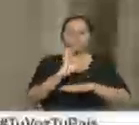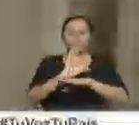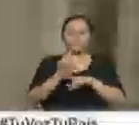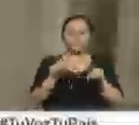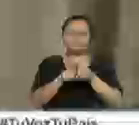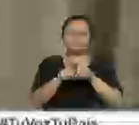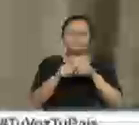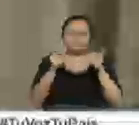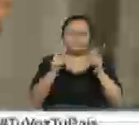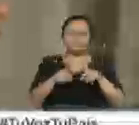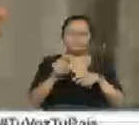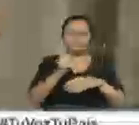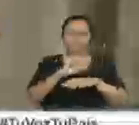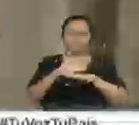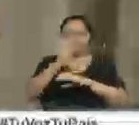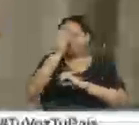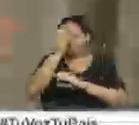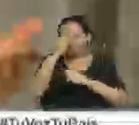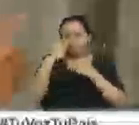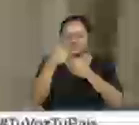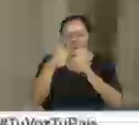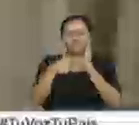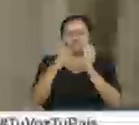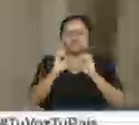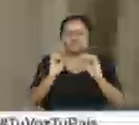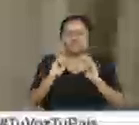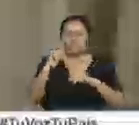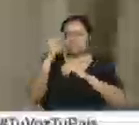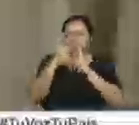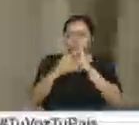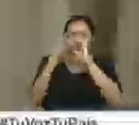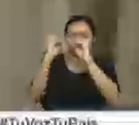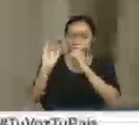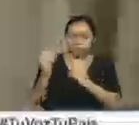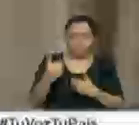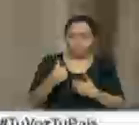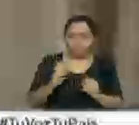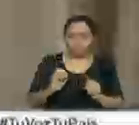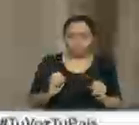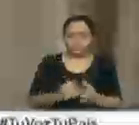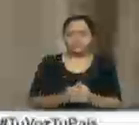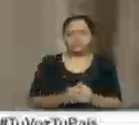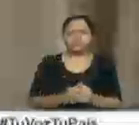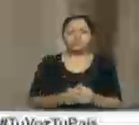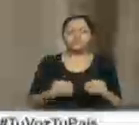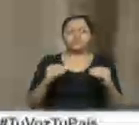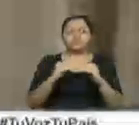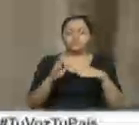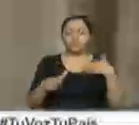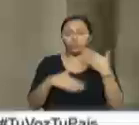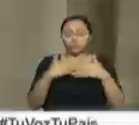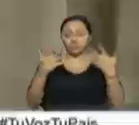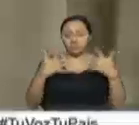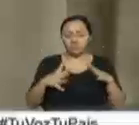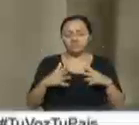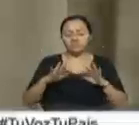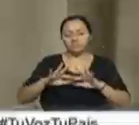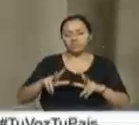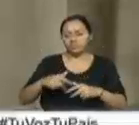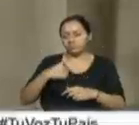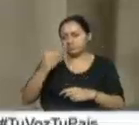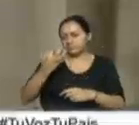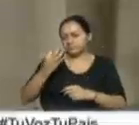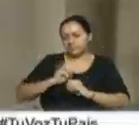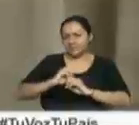que rinda cuentas, etcétera, y nada de eso existe en los paraísos fiscales. Pero además, pues todos sabemos que es fuente de corrupción. Y